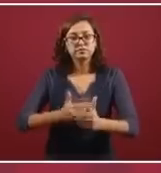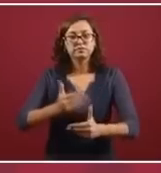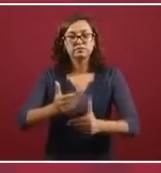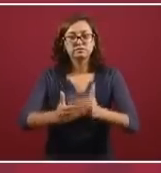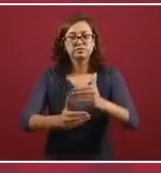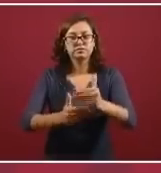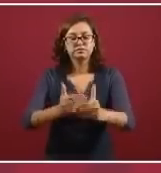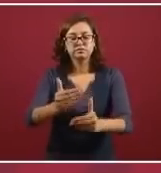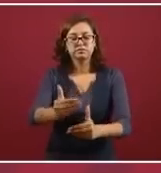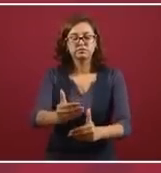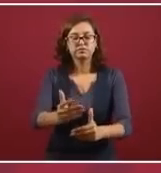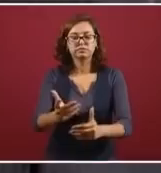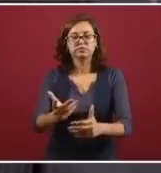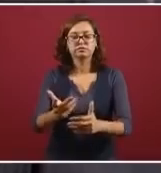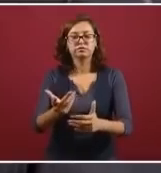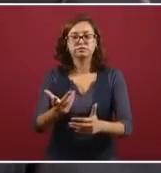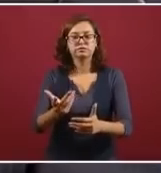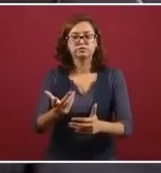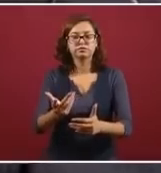que